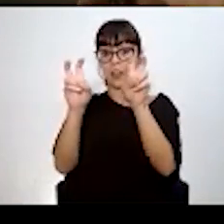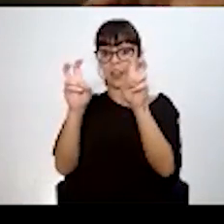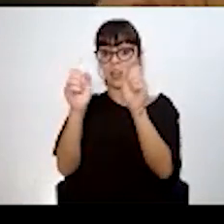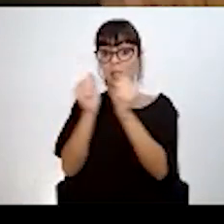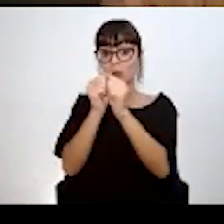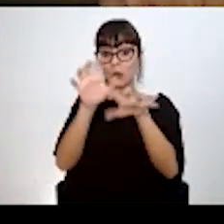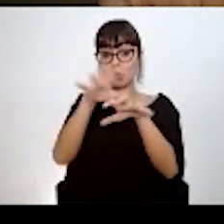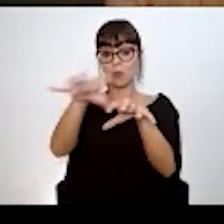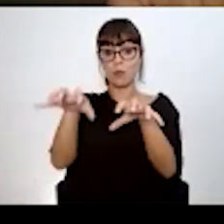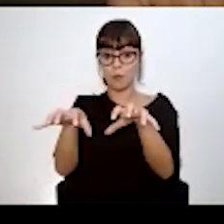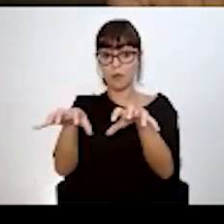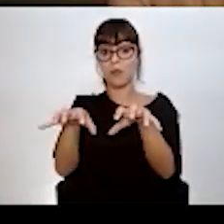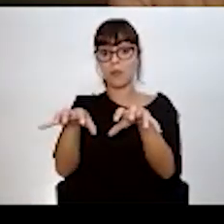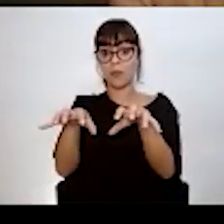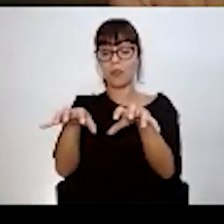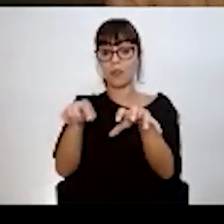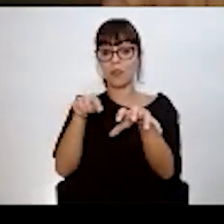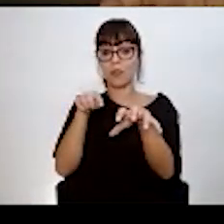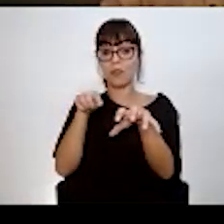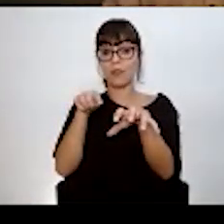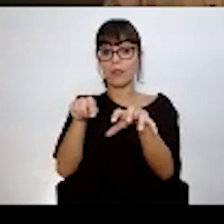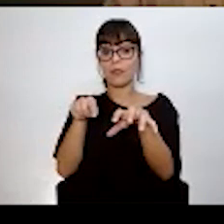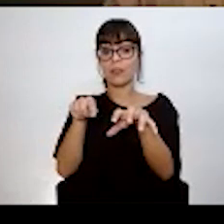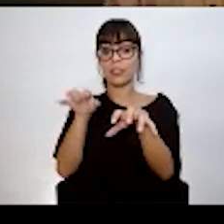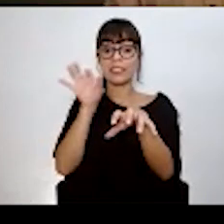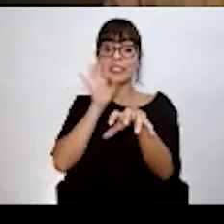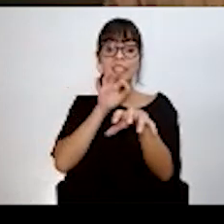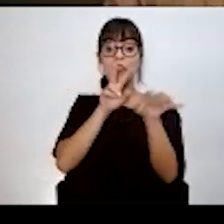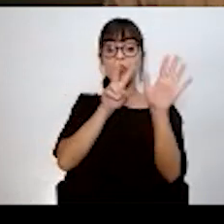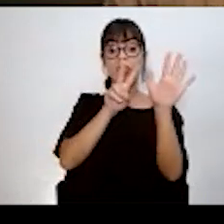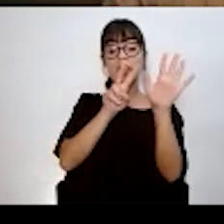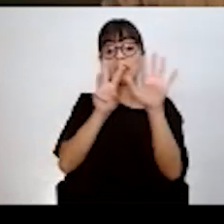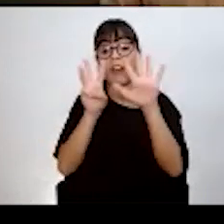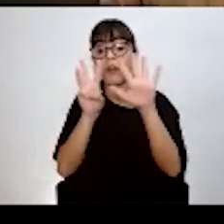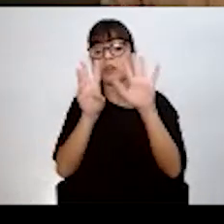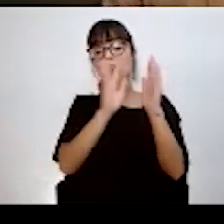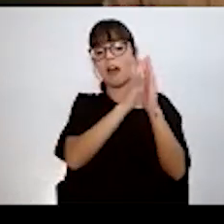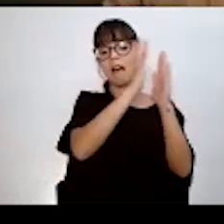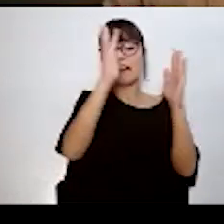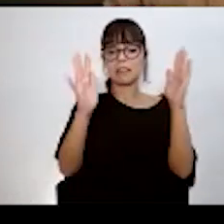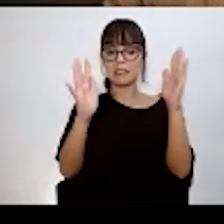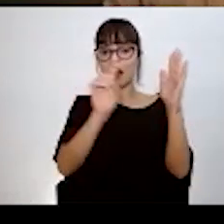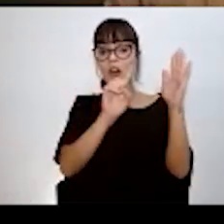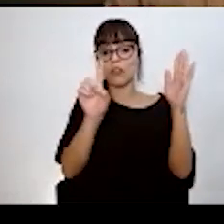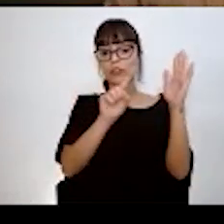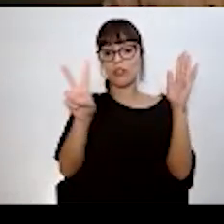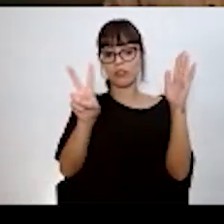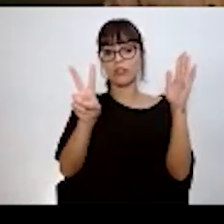Maipés o la Isleta, tiene su origen en el siglo 7-8, pero parece que duran solamente hasta el siglo 11-12, o por lo menos no tenemos hasta el